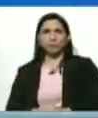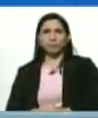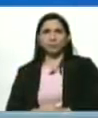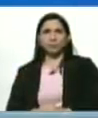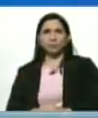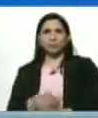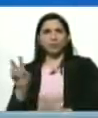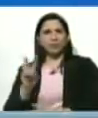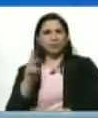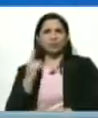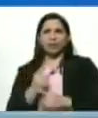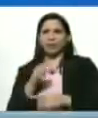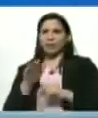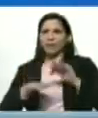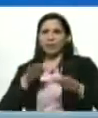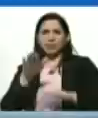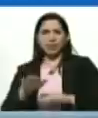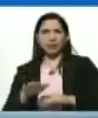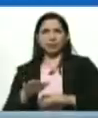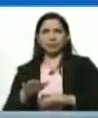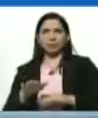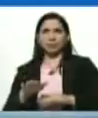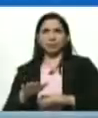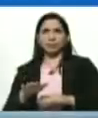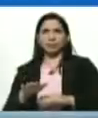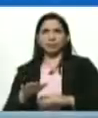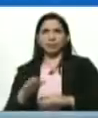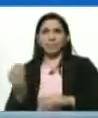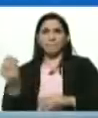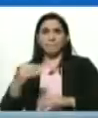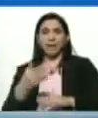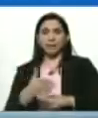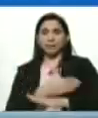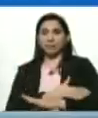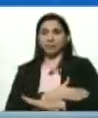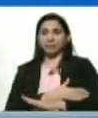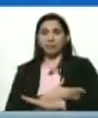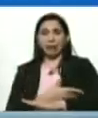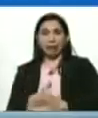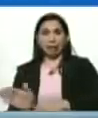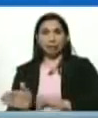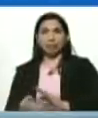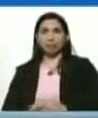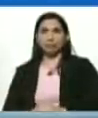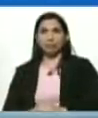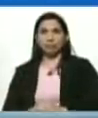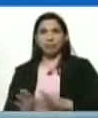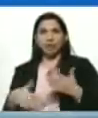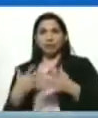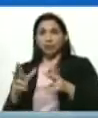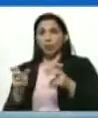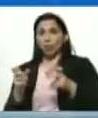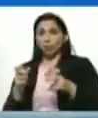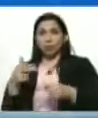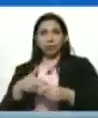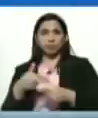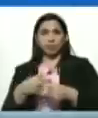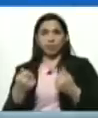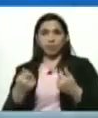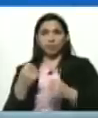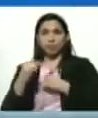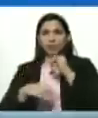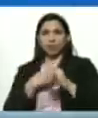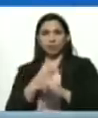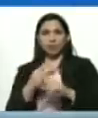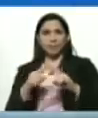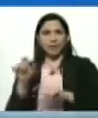venezuela debe avanzar más temprano que tarde hacia el cobro de la gasolina precio internacional